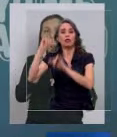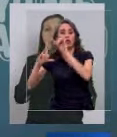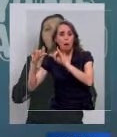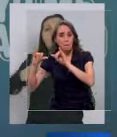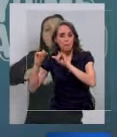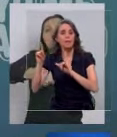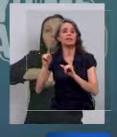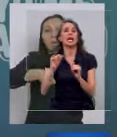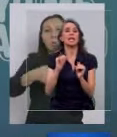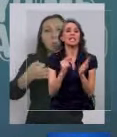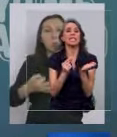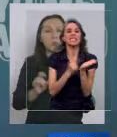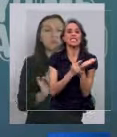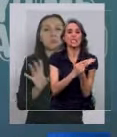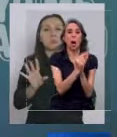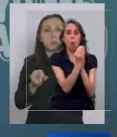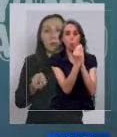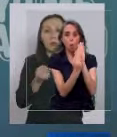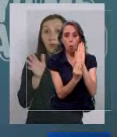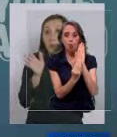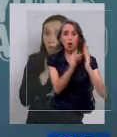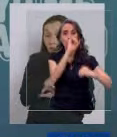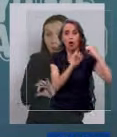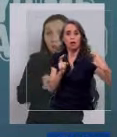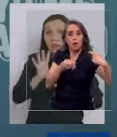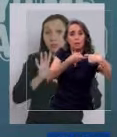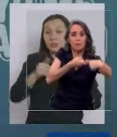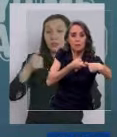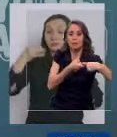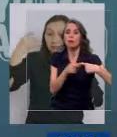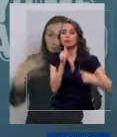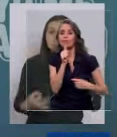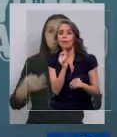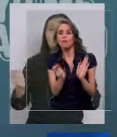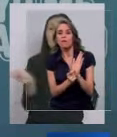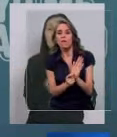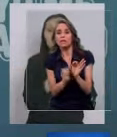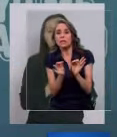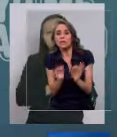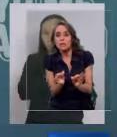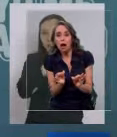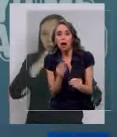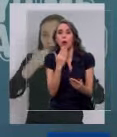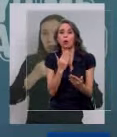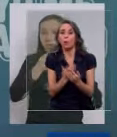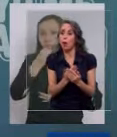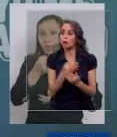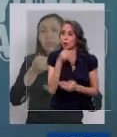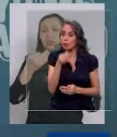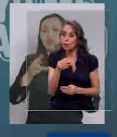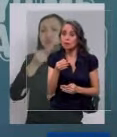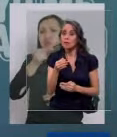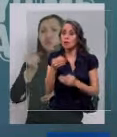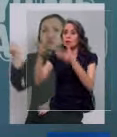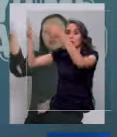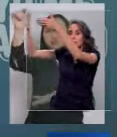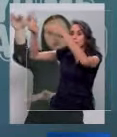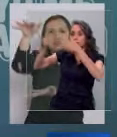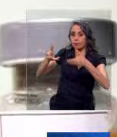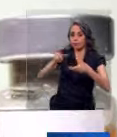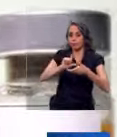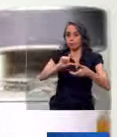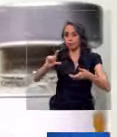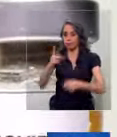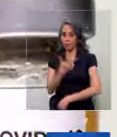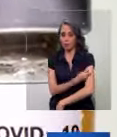seguros por lo tanto no tenemos todavía una fecha exacta en la cual podamos decir van a llegar esas vacunas